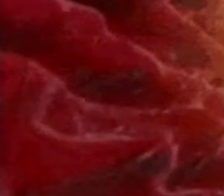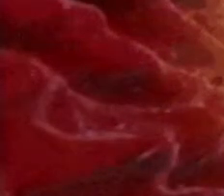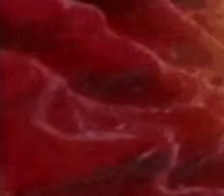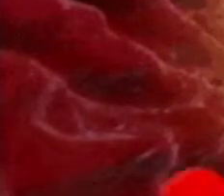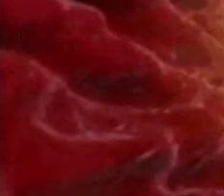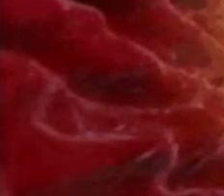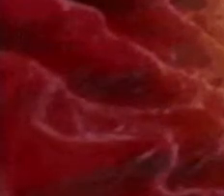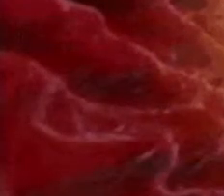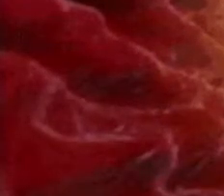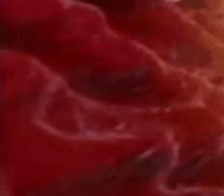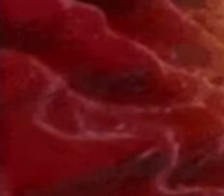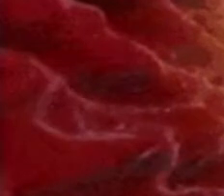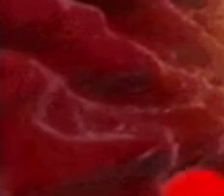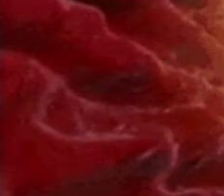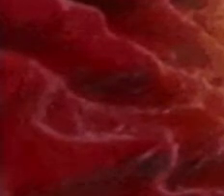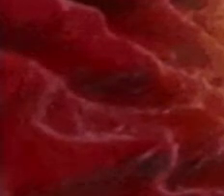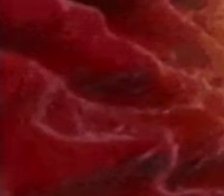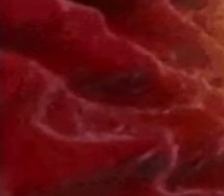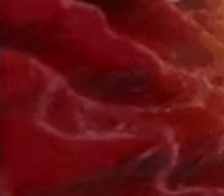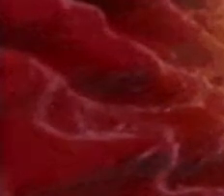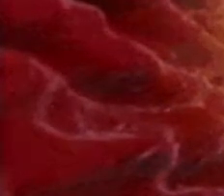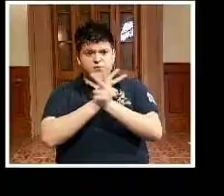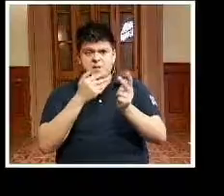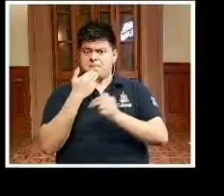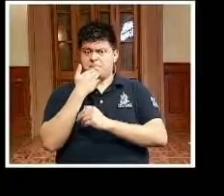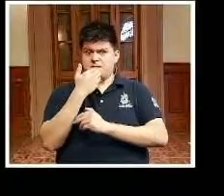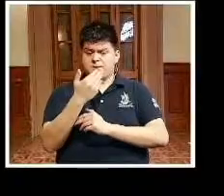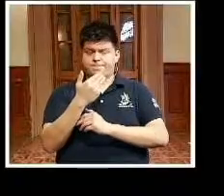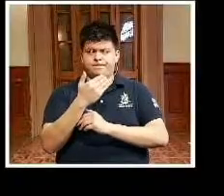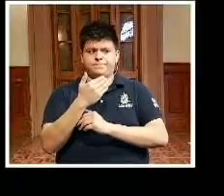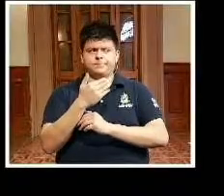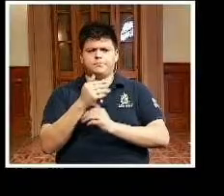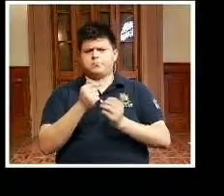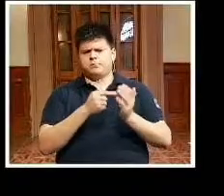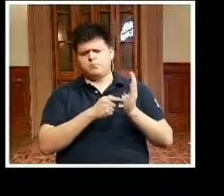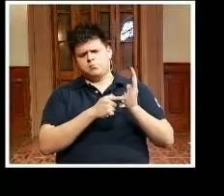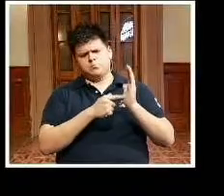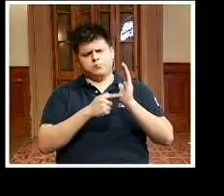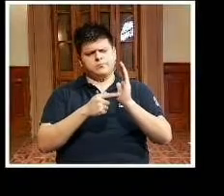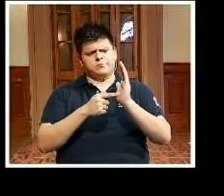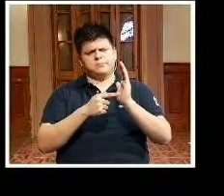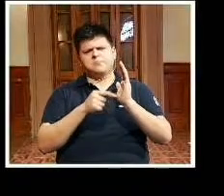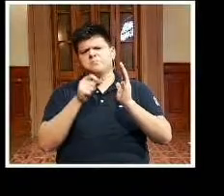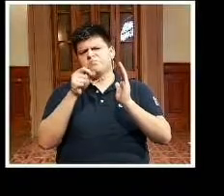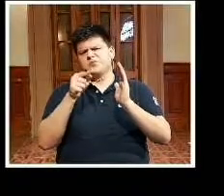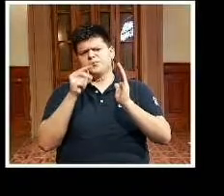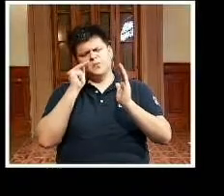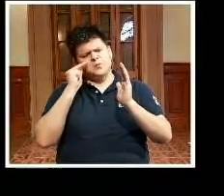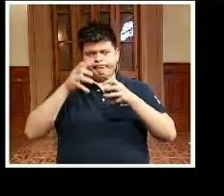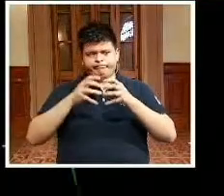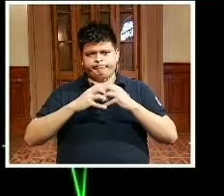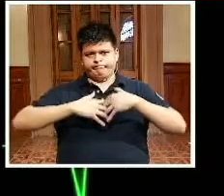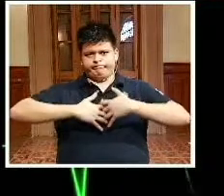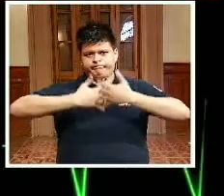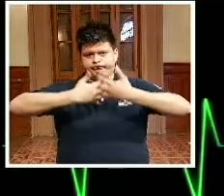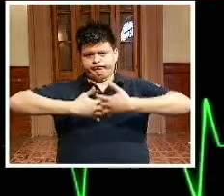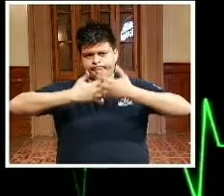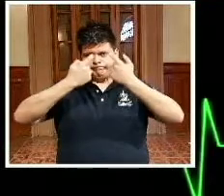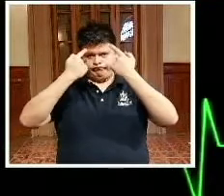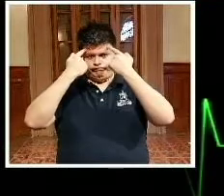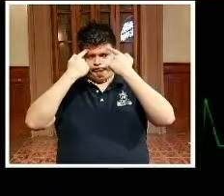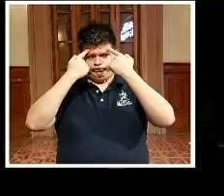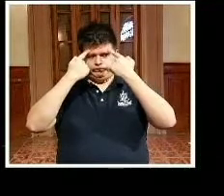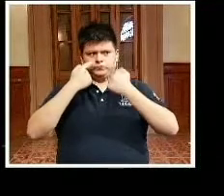falta de aire y problemas respiratorios debido a que esta sustancia tiene una alteración de la hemoglobina que es lo que